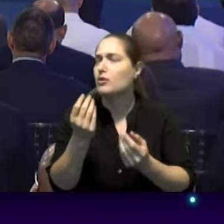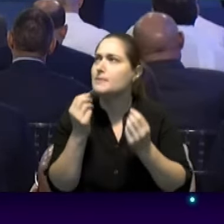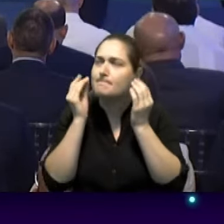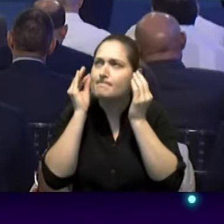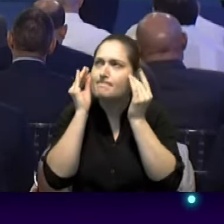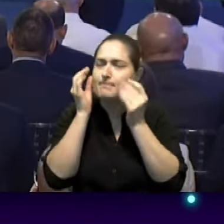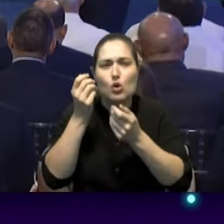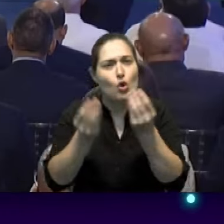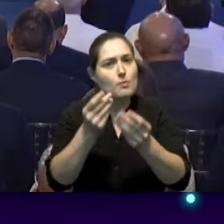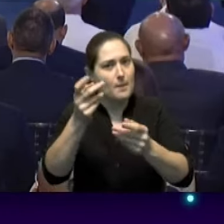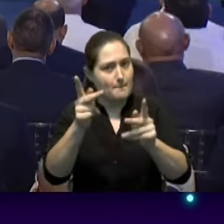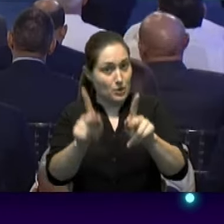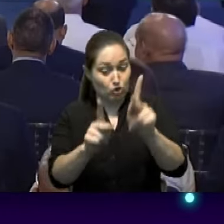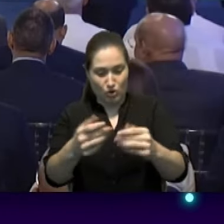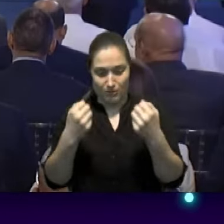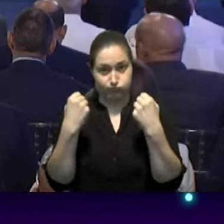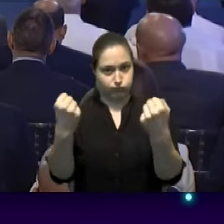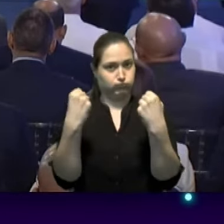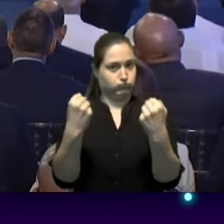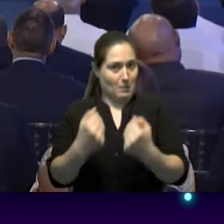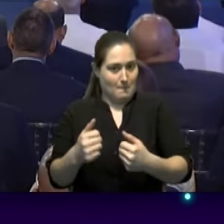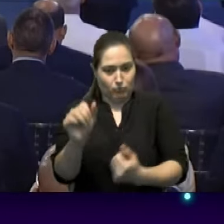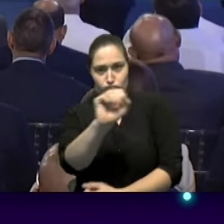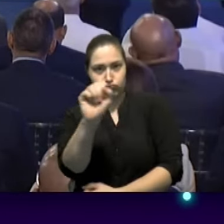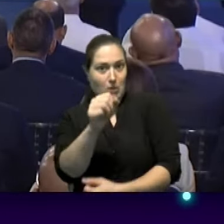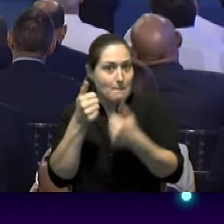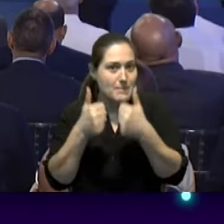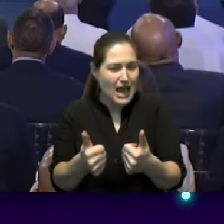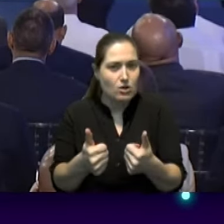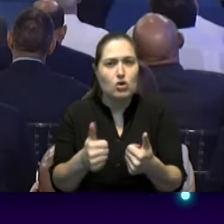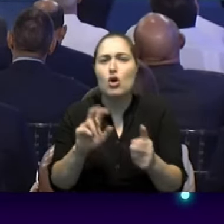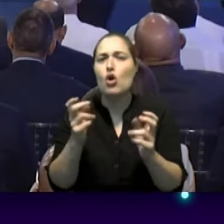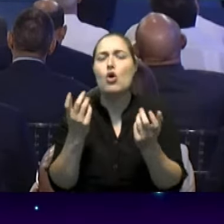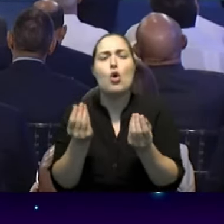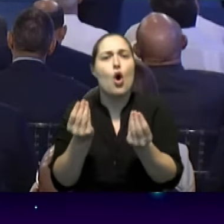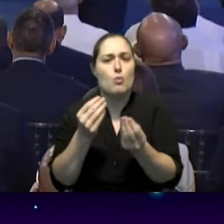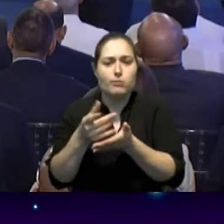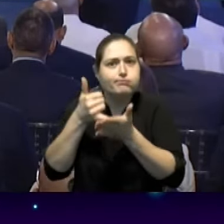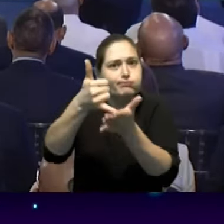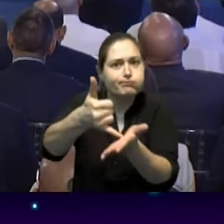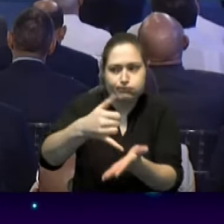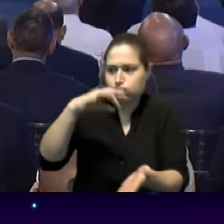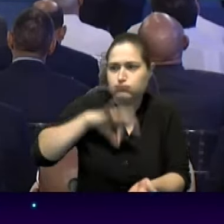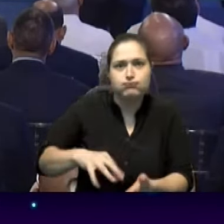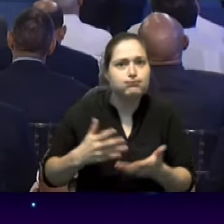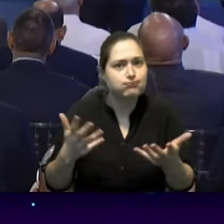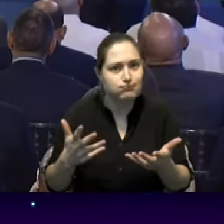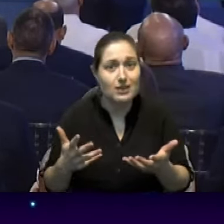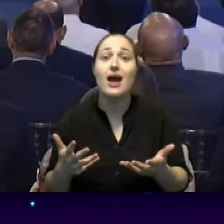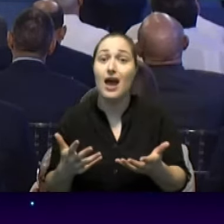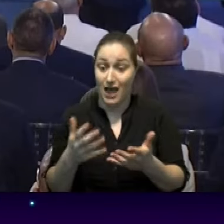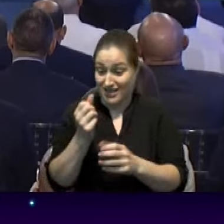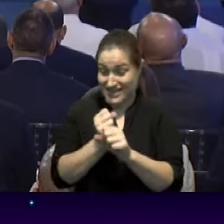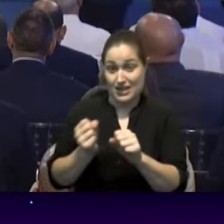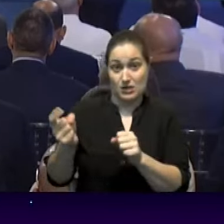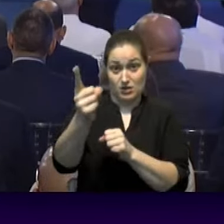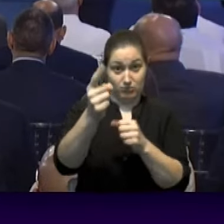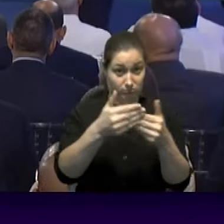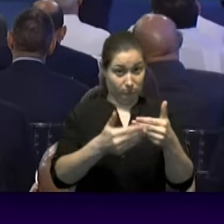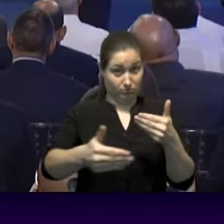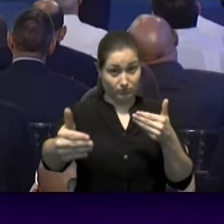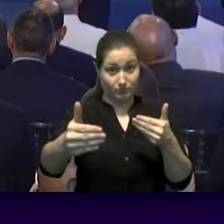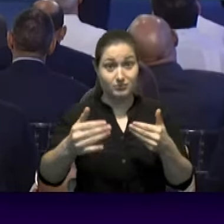podemos premiar a los que lo hacen bien y de ahí es que sale de que a partir del próximo año todo